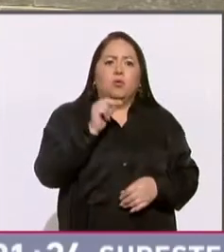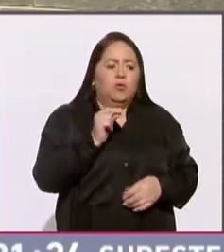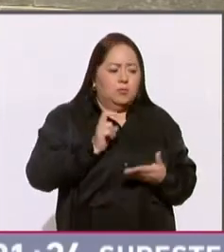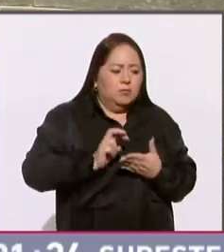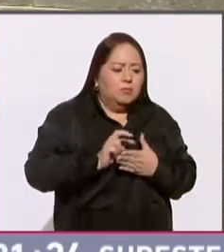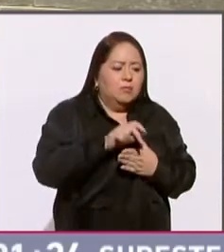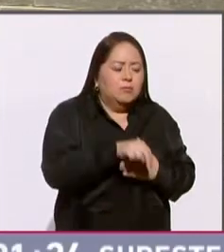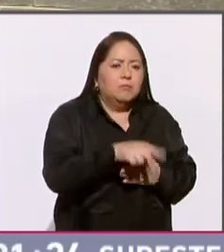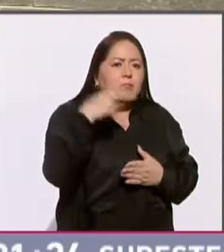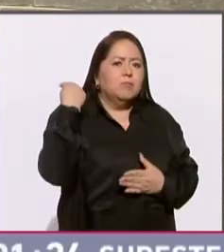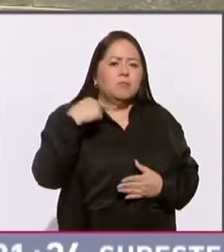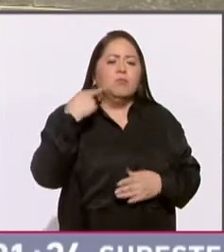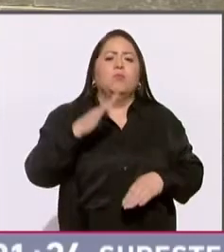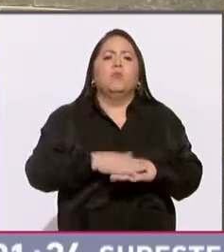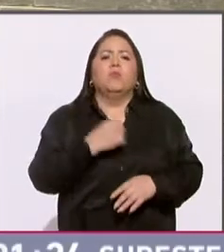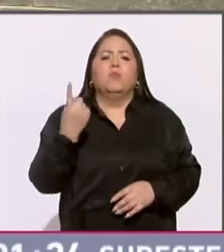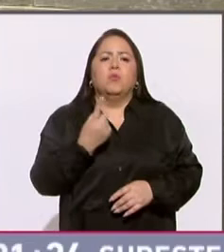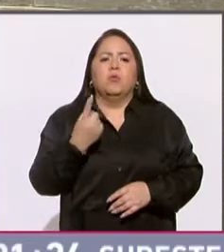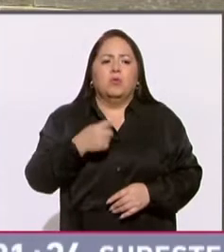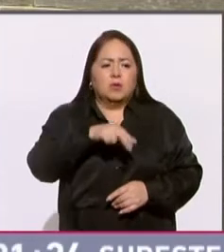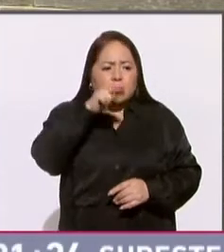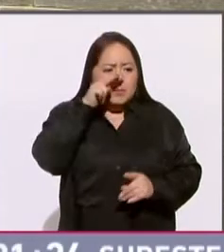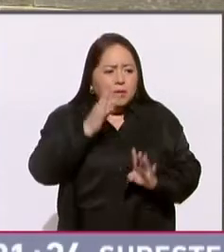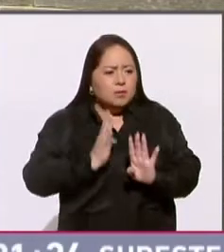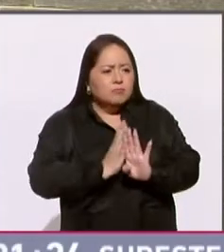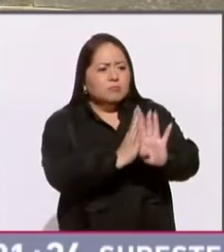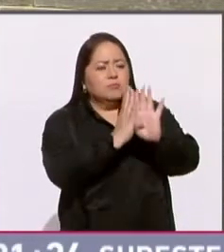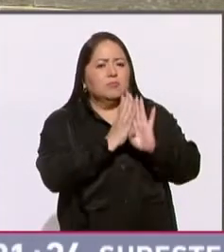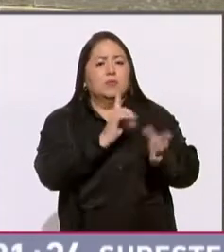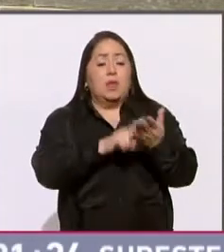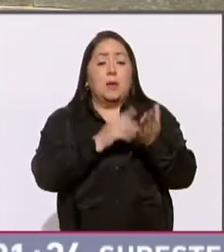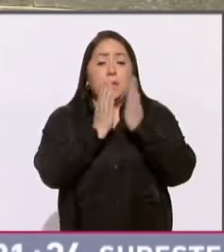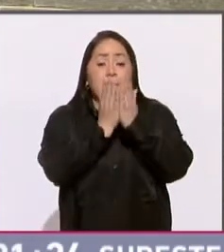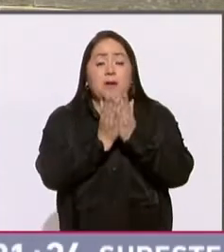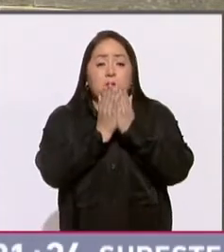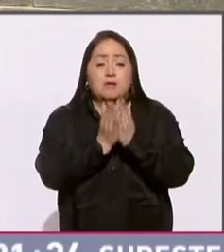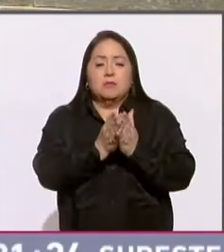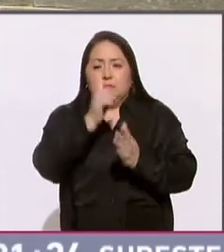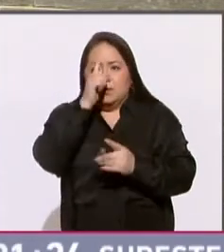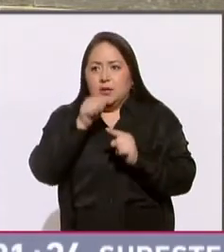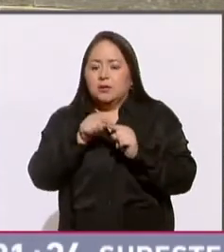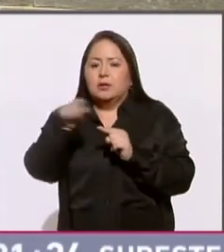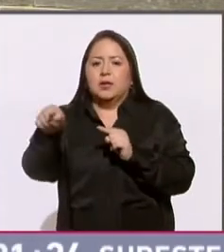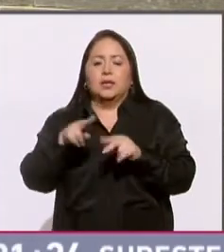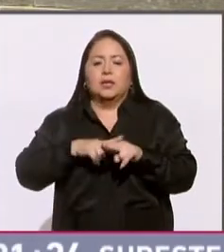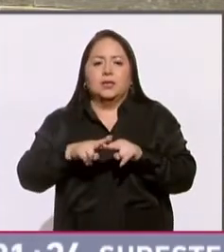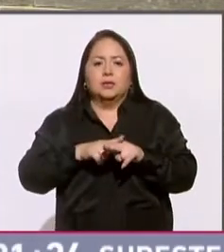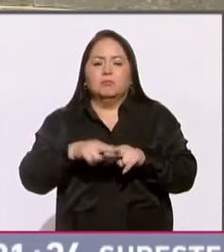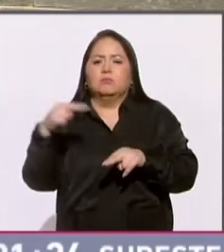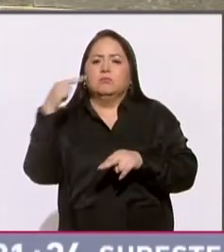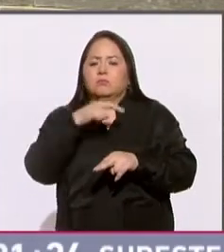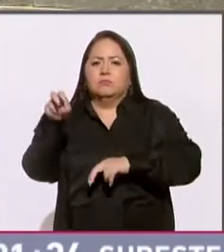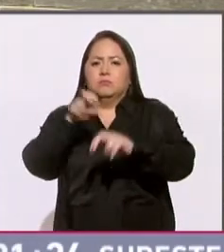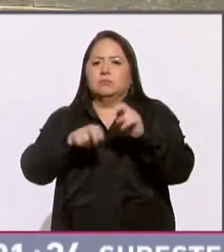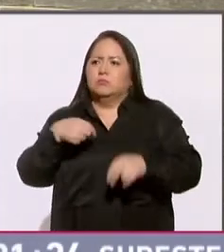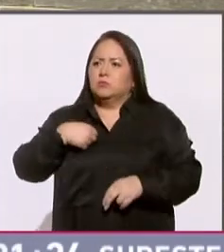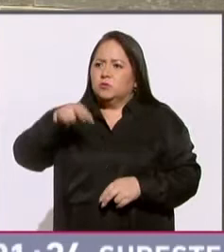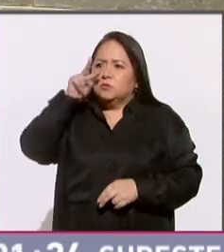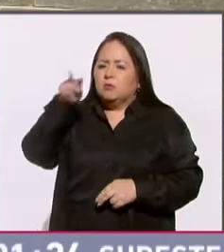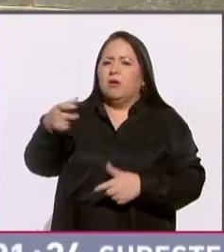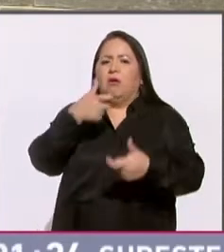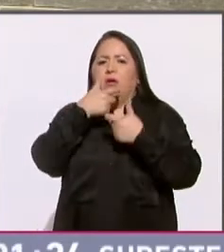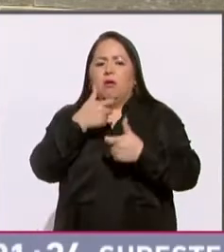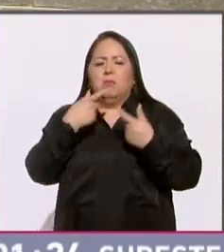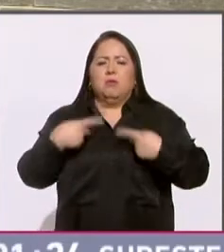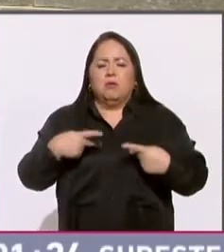suelo de veracruz porque había una pasarela del barco directamente al tren nos suben veo gente riendo